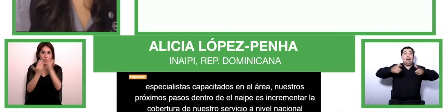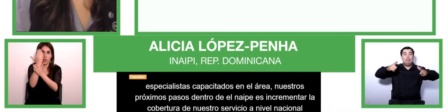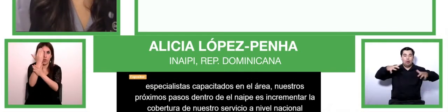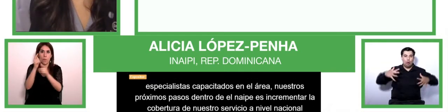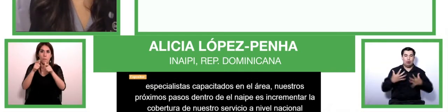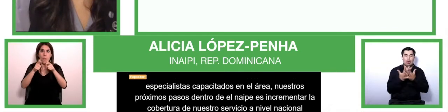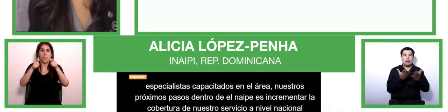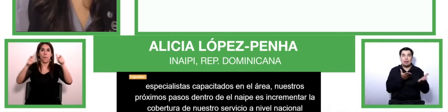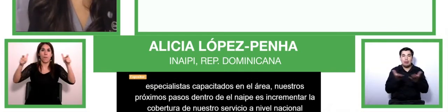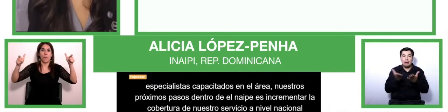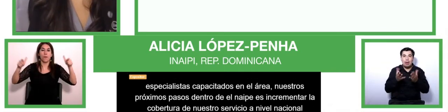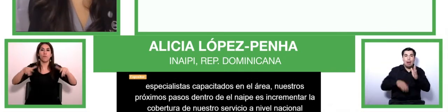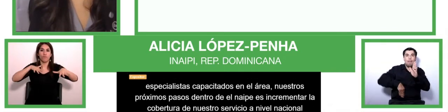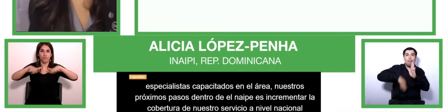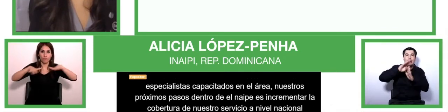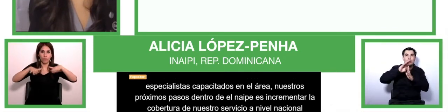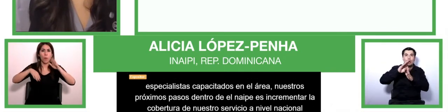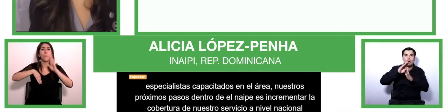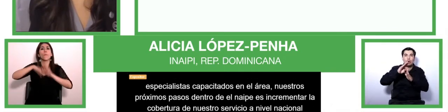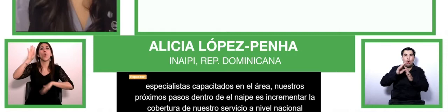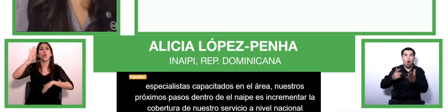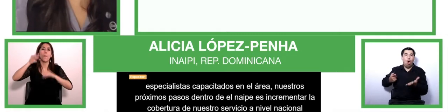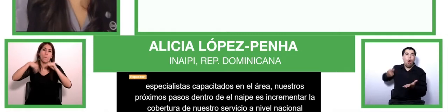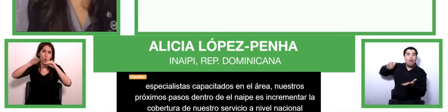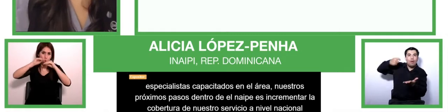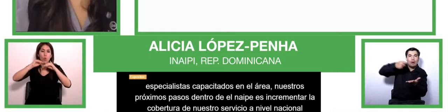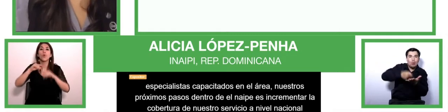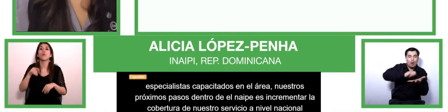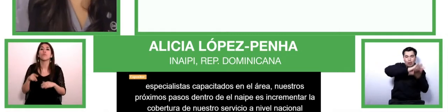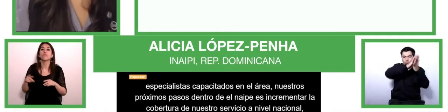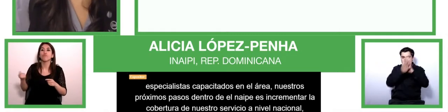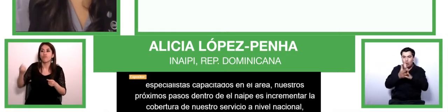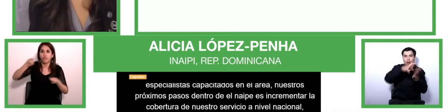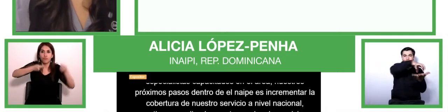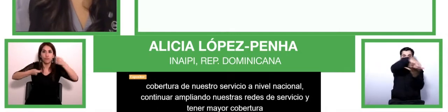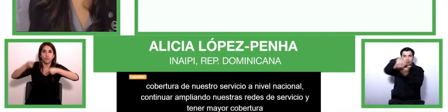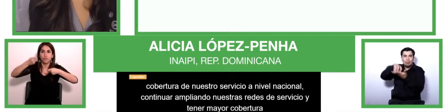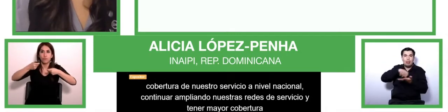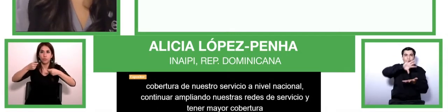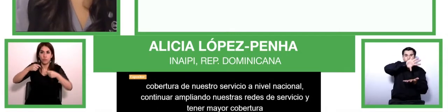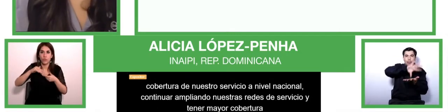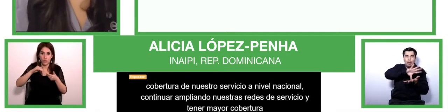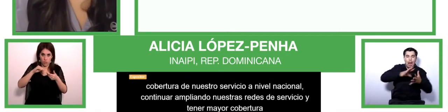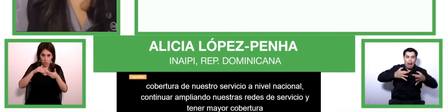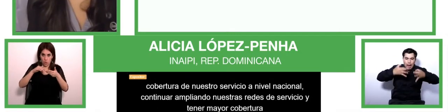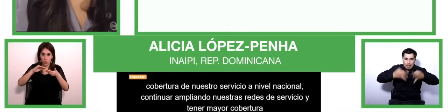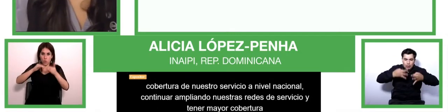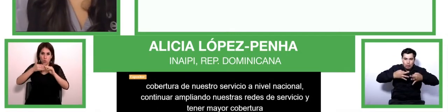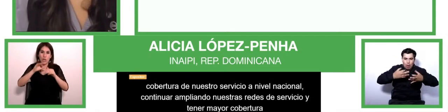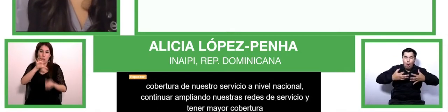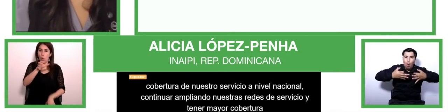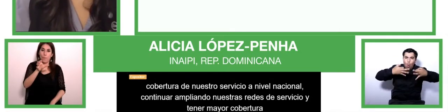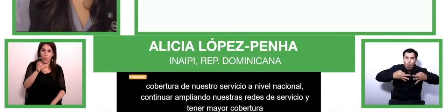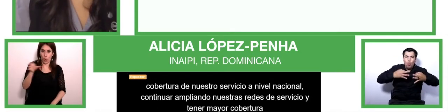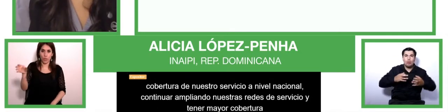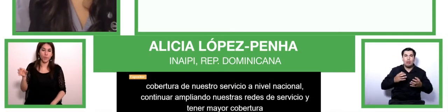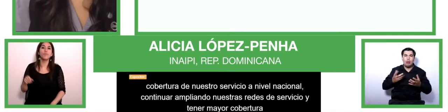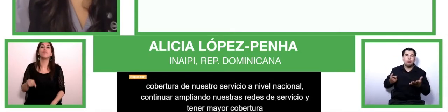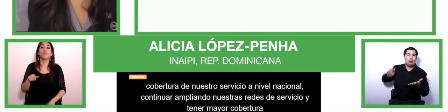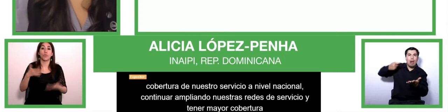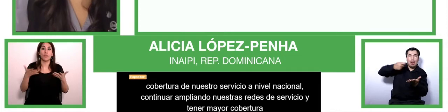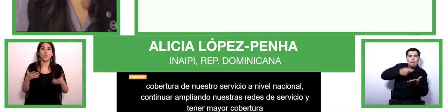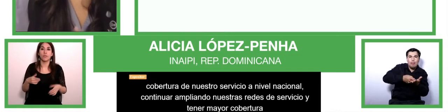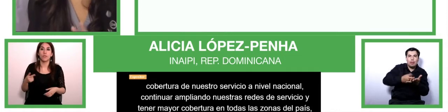red de servicios y tener mayor cobertura y alcance en todas las zonas del país, asegurar la adecuada implementación de